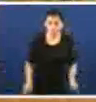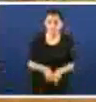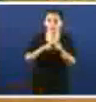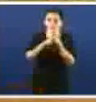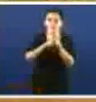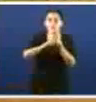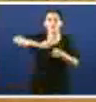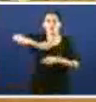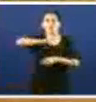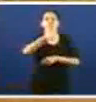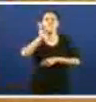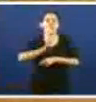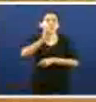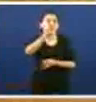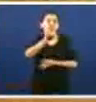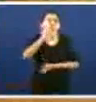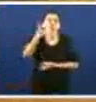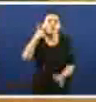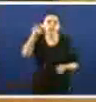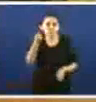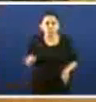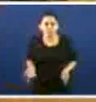expansión fiscal brutal, porque estaba controlada.